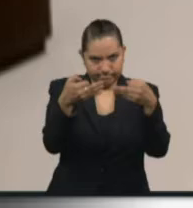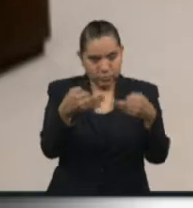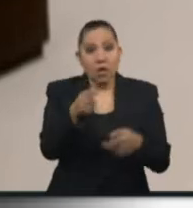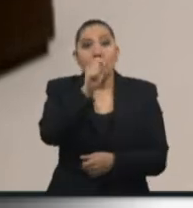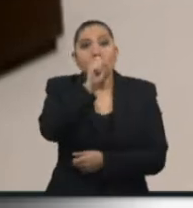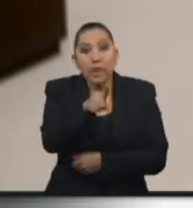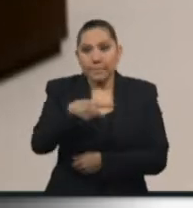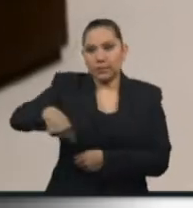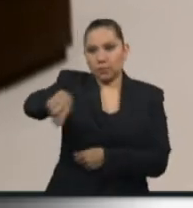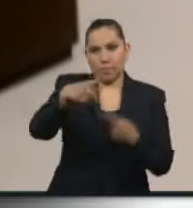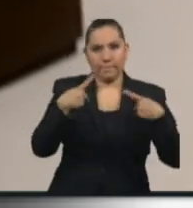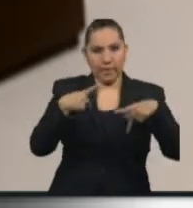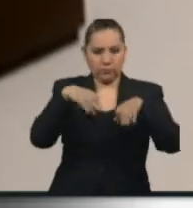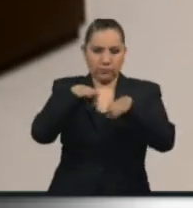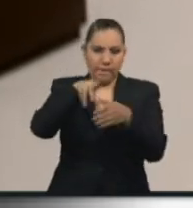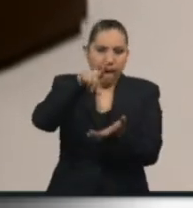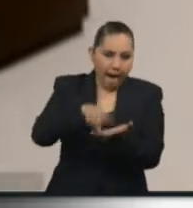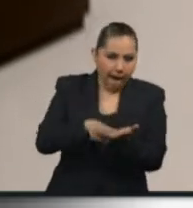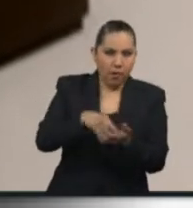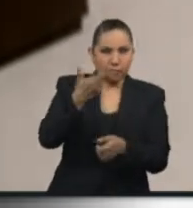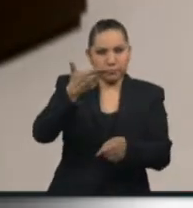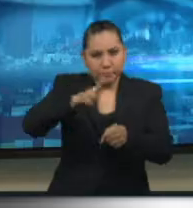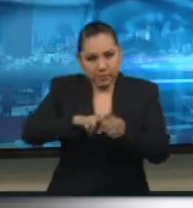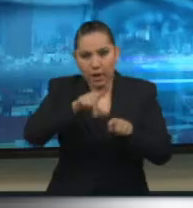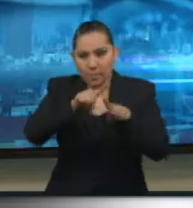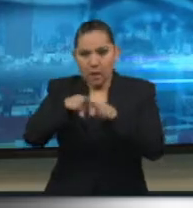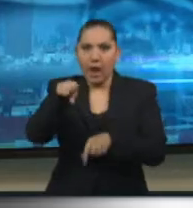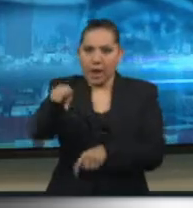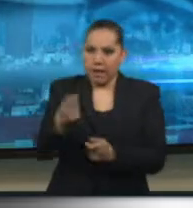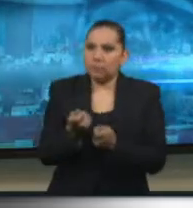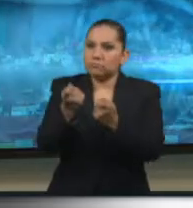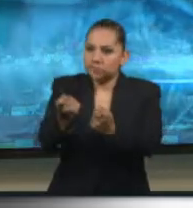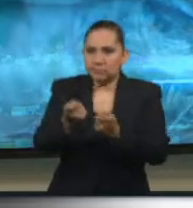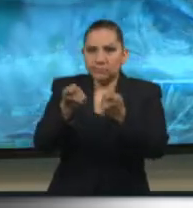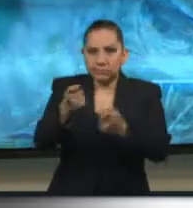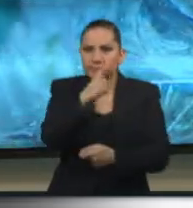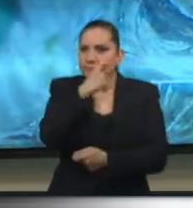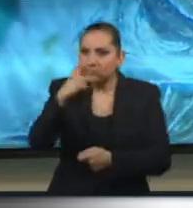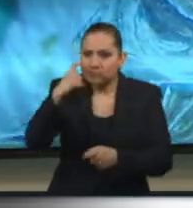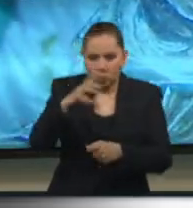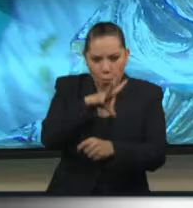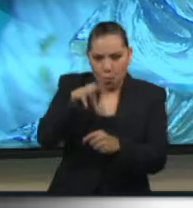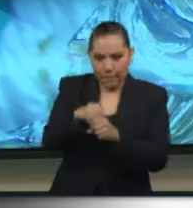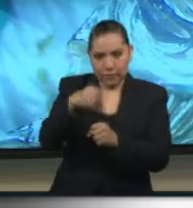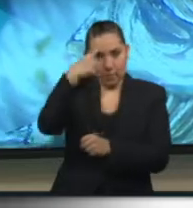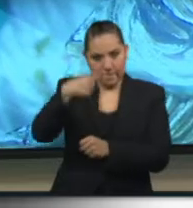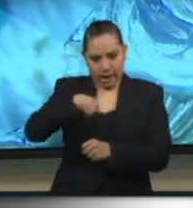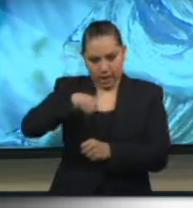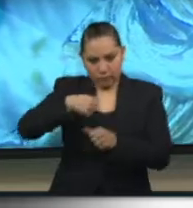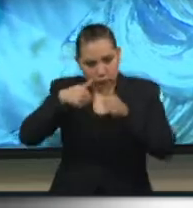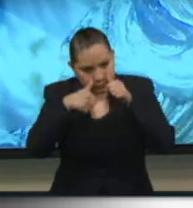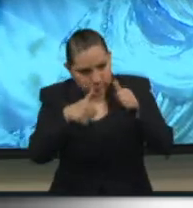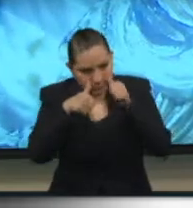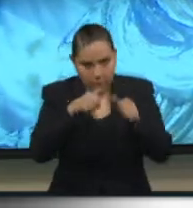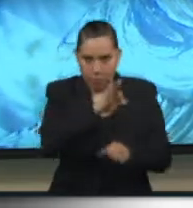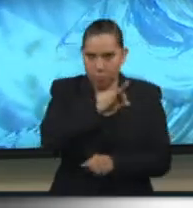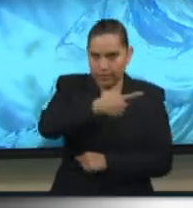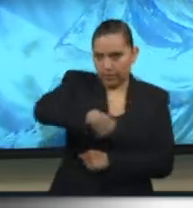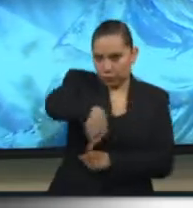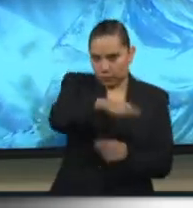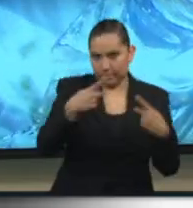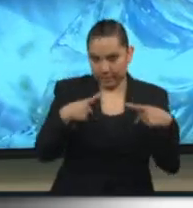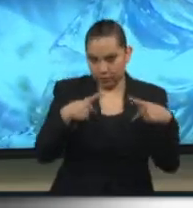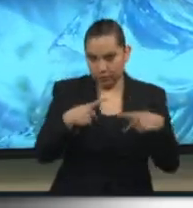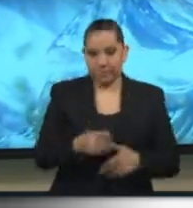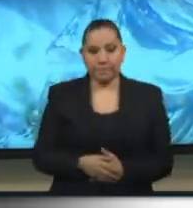sus vidas y la de los pacientes. El Consejo de Salubridad General sesionó la tarde de este lunes en Palacio Nacional